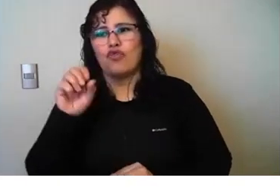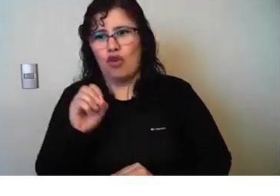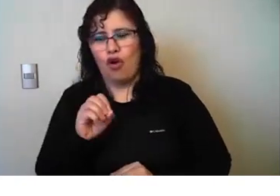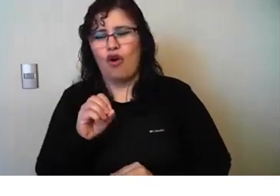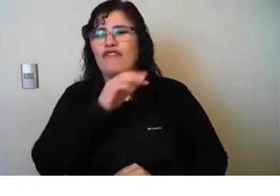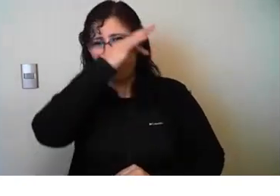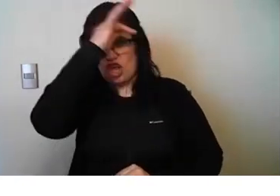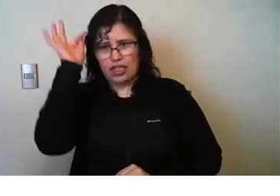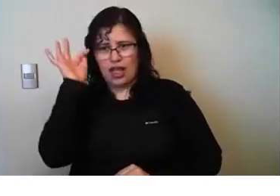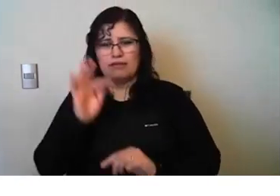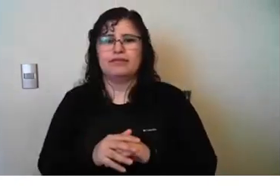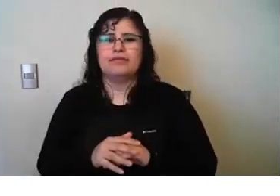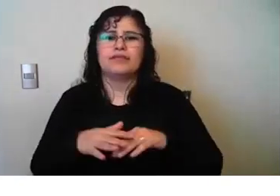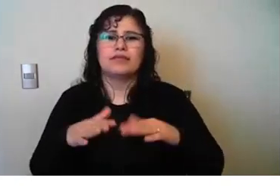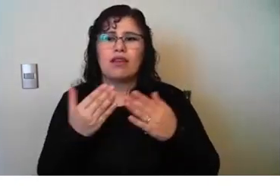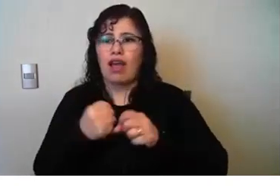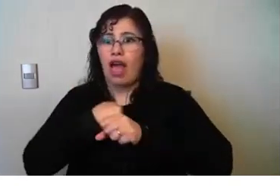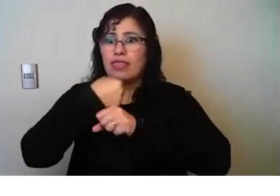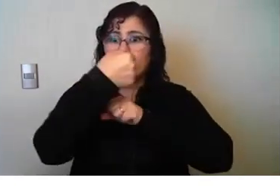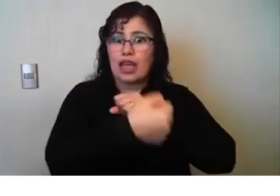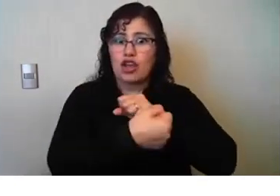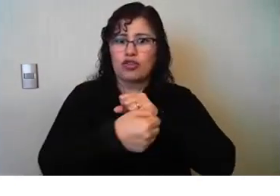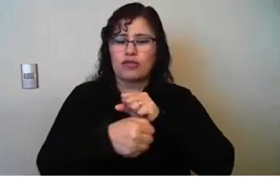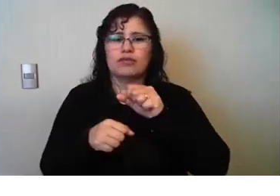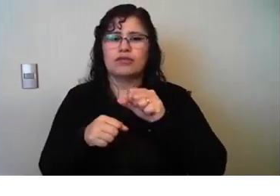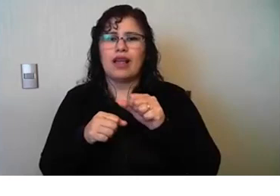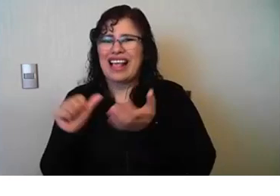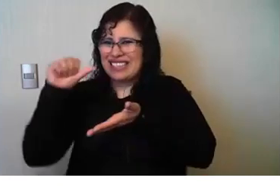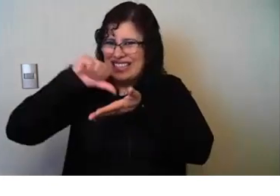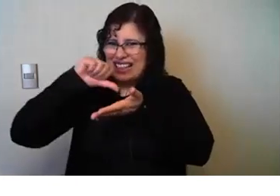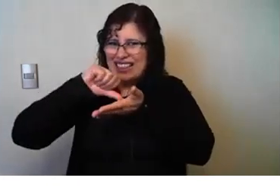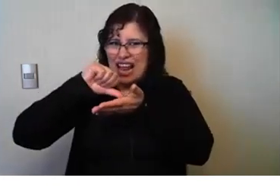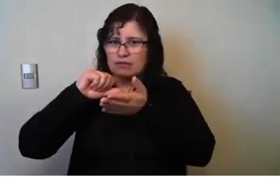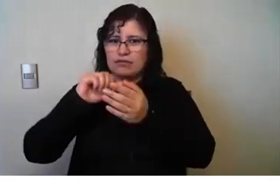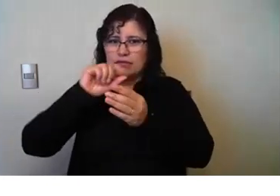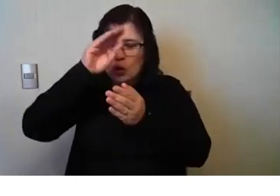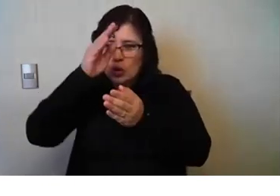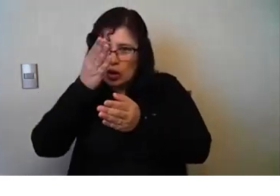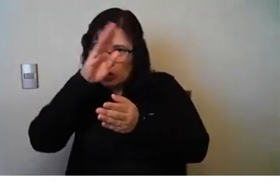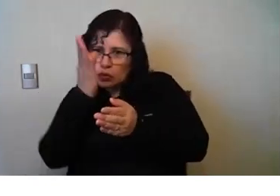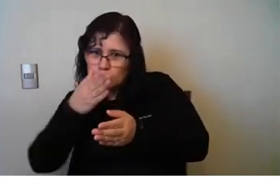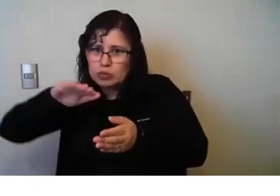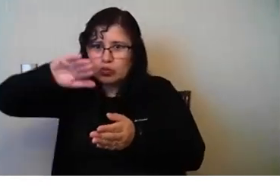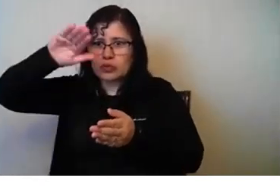Anterior al surco central y sobre el surco lateral.